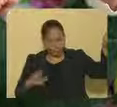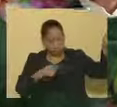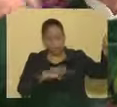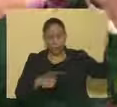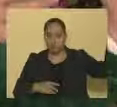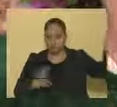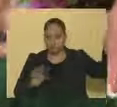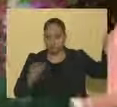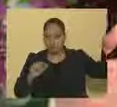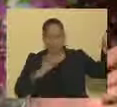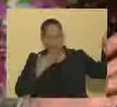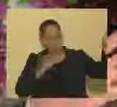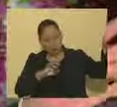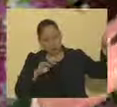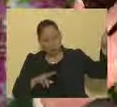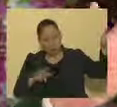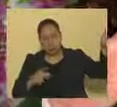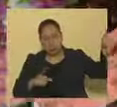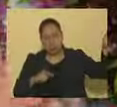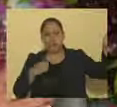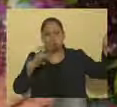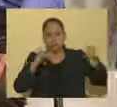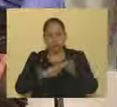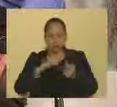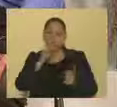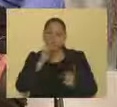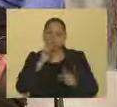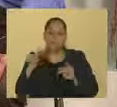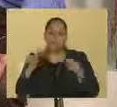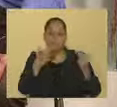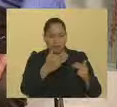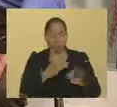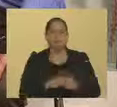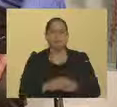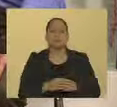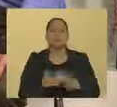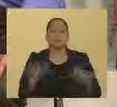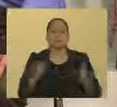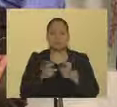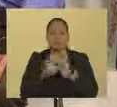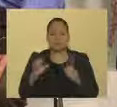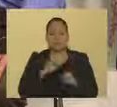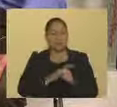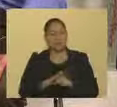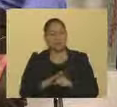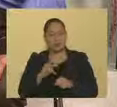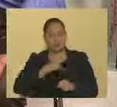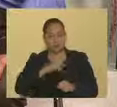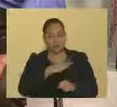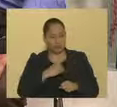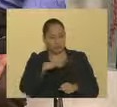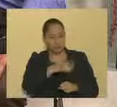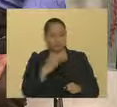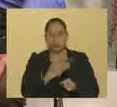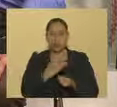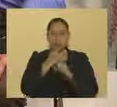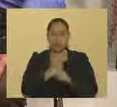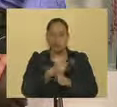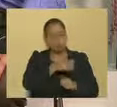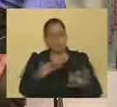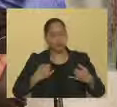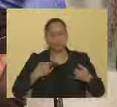estatura que ya predeterminada genéticamente. Entonces, ¿cuáles serían como unas señales de que mi hijo está sufriendo de